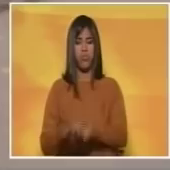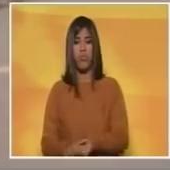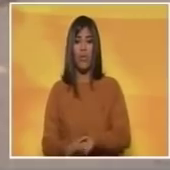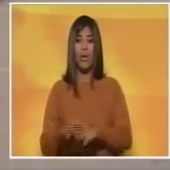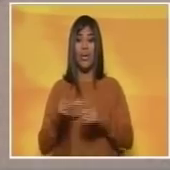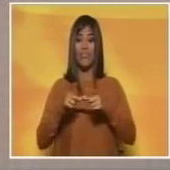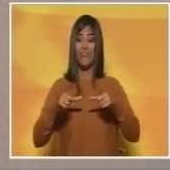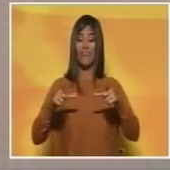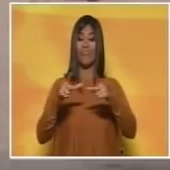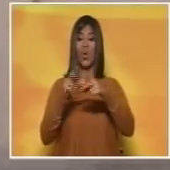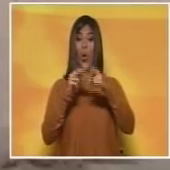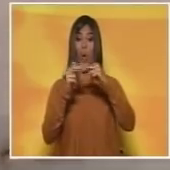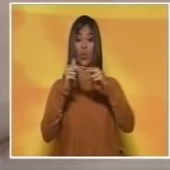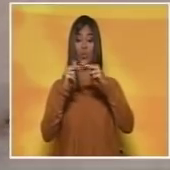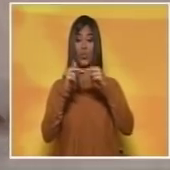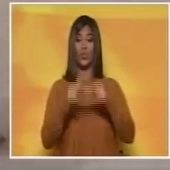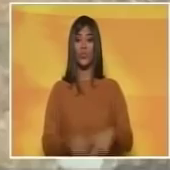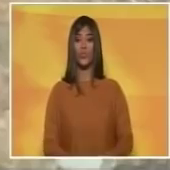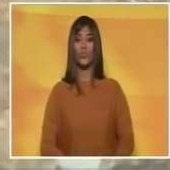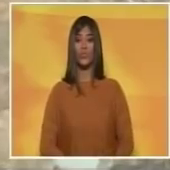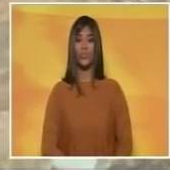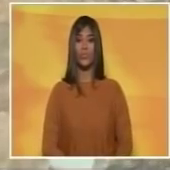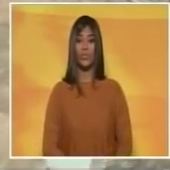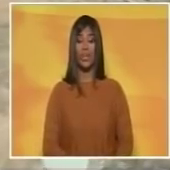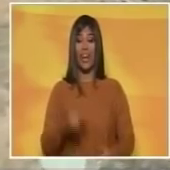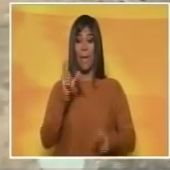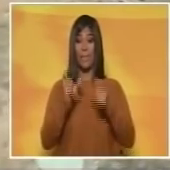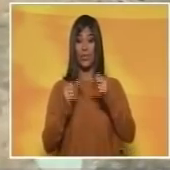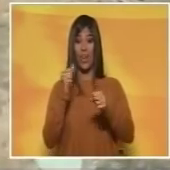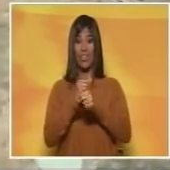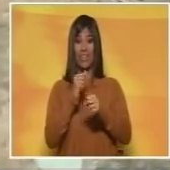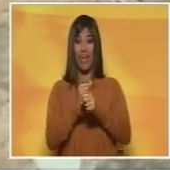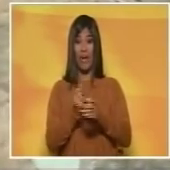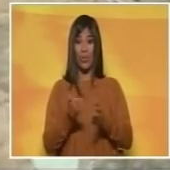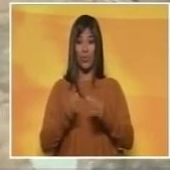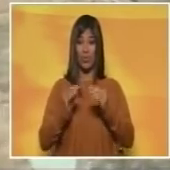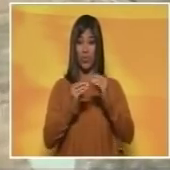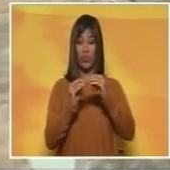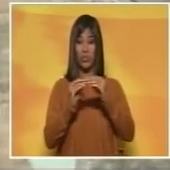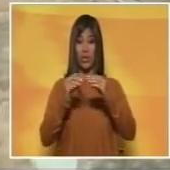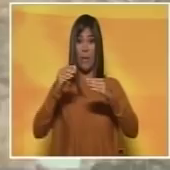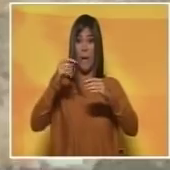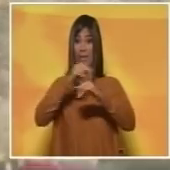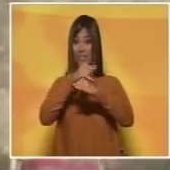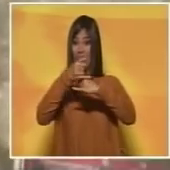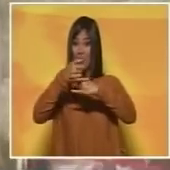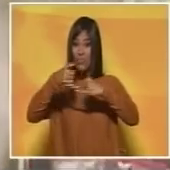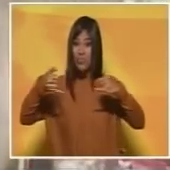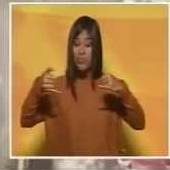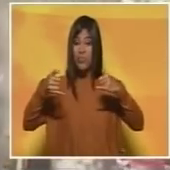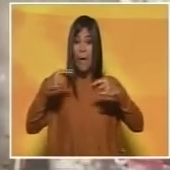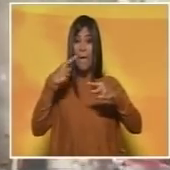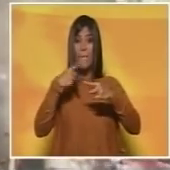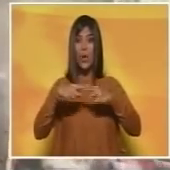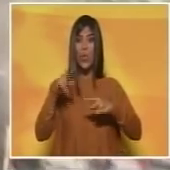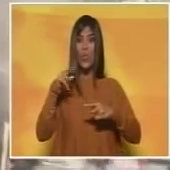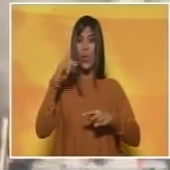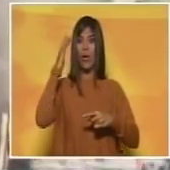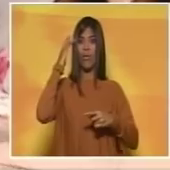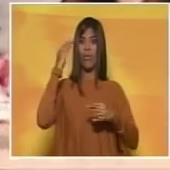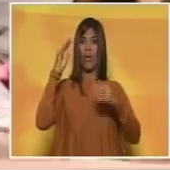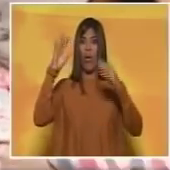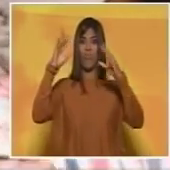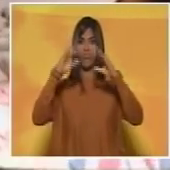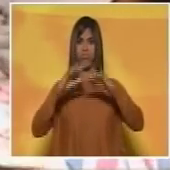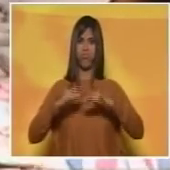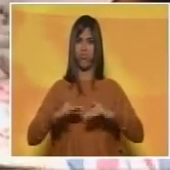construcción de la ciudad de Nanning. Según los trabajadores del levantamiento, cerraron la vía por unas grietas, pero jamás imaginaron que